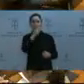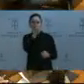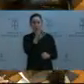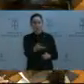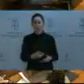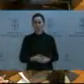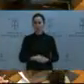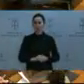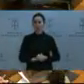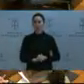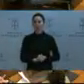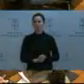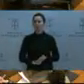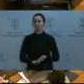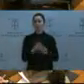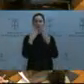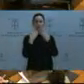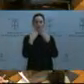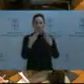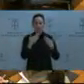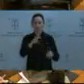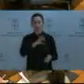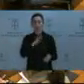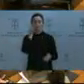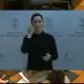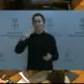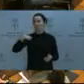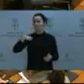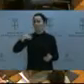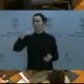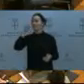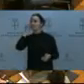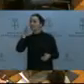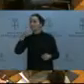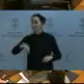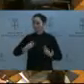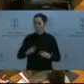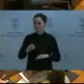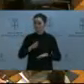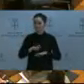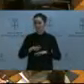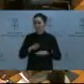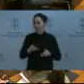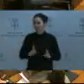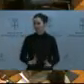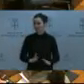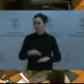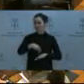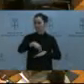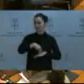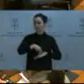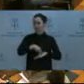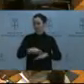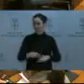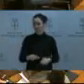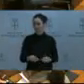Gracias, señora presidenta. Y si me lo permite, también desde el escaño, y no por desconsideración al grupo proponente, sino porque creo